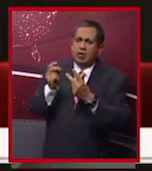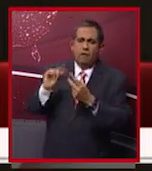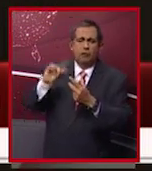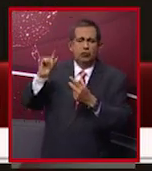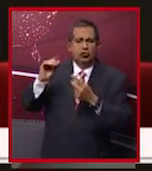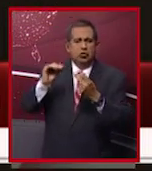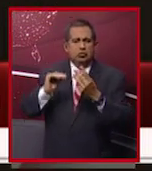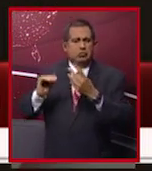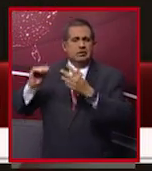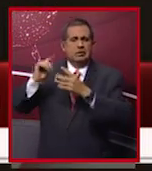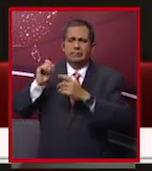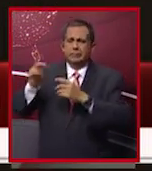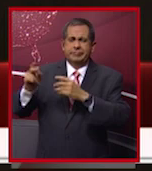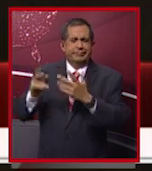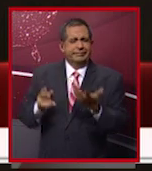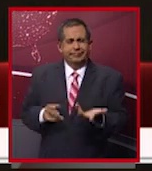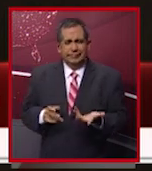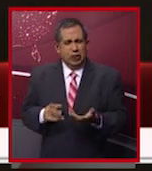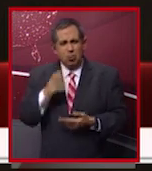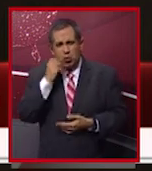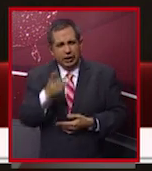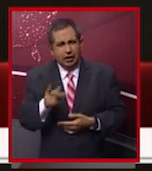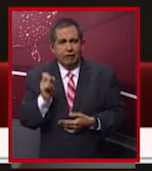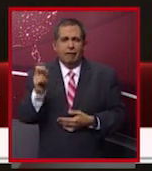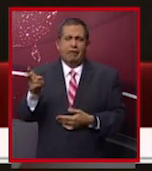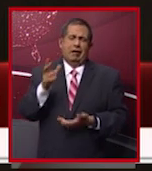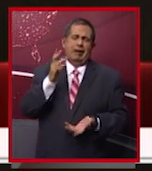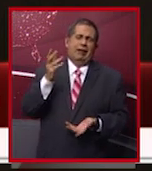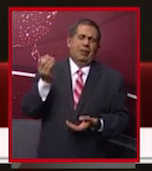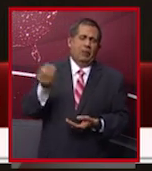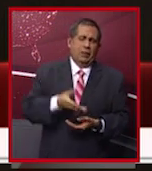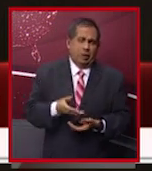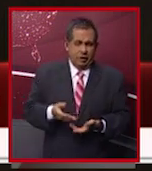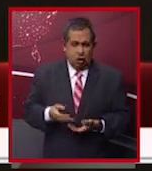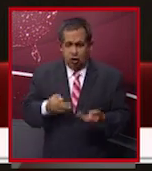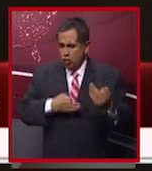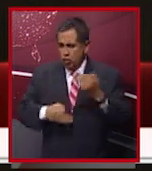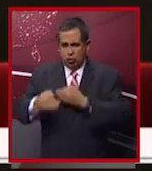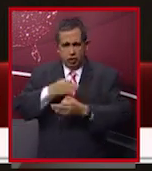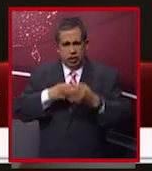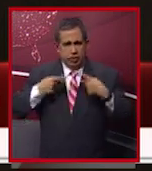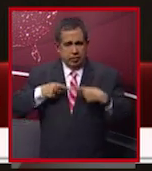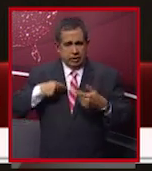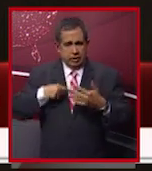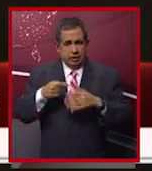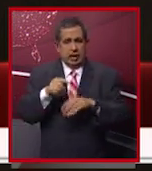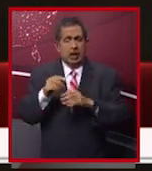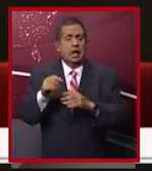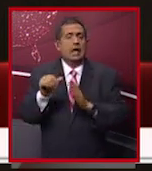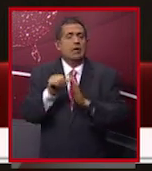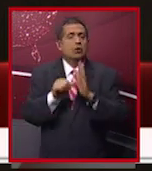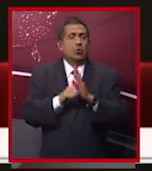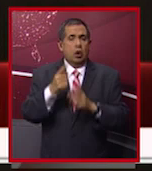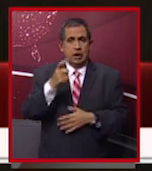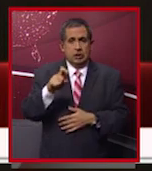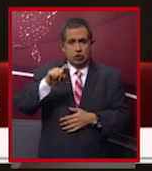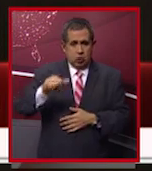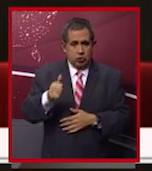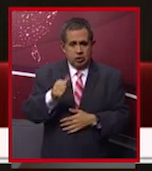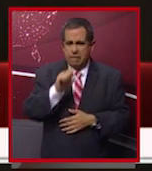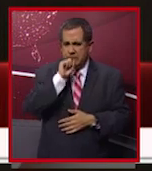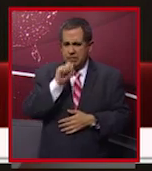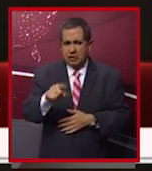altos funcionarios, llámenle como le llamen. Todos los funcionarios a que se refiere el 111 pueden seguir